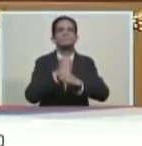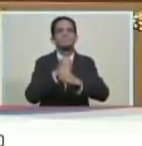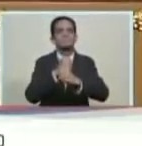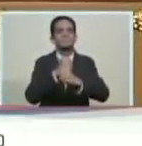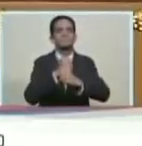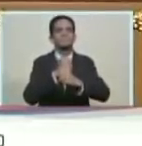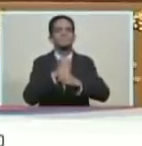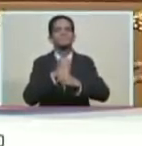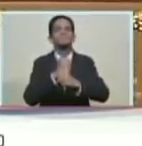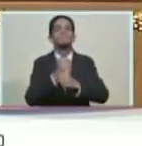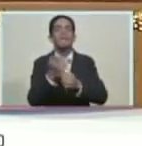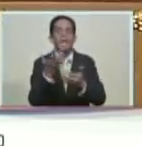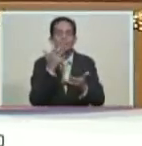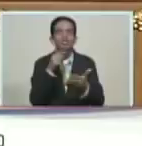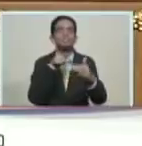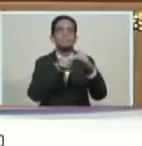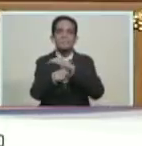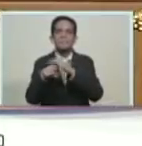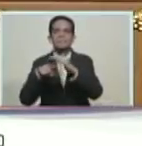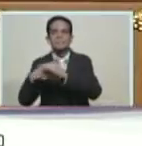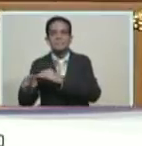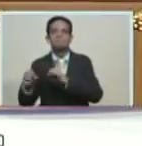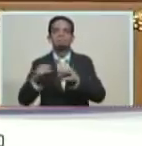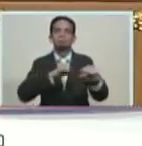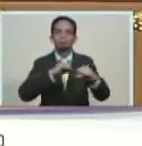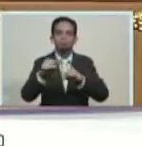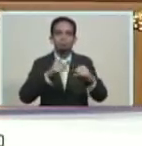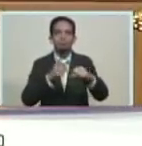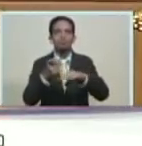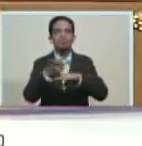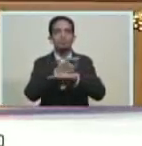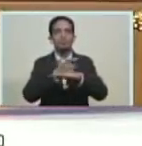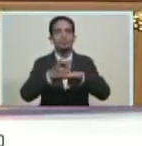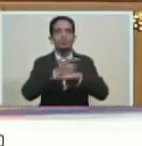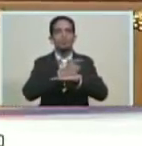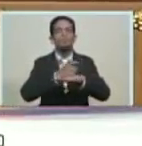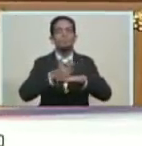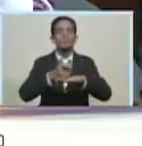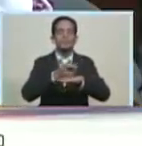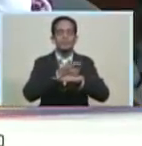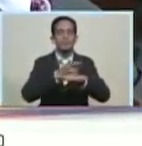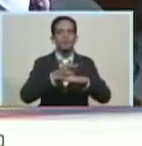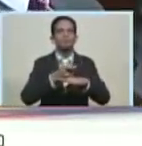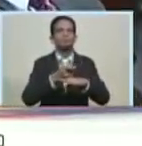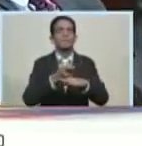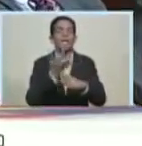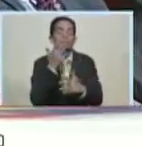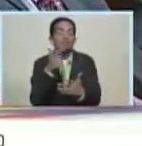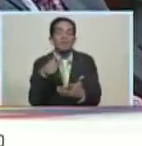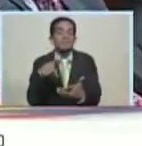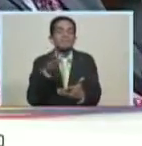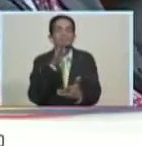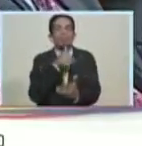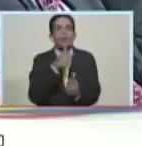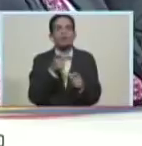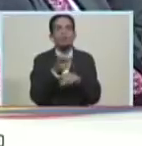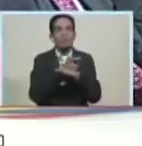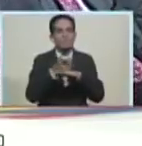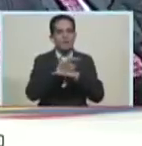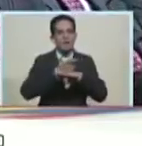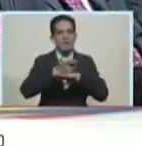legumbres. ¿Y dónde está el gobierno, pues? ¿O es que no hay gobierno en este país? ¿O es que no hay gobierno?